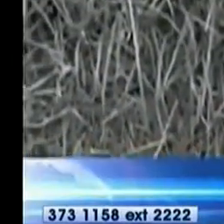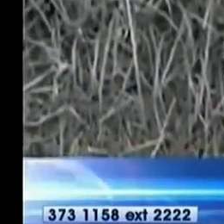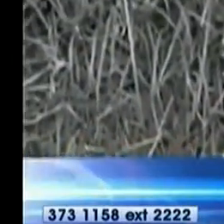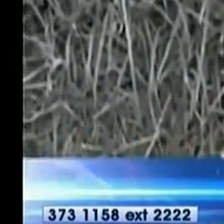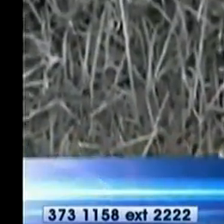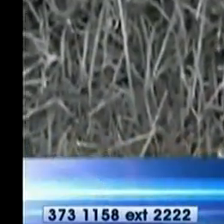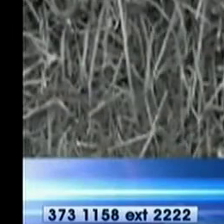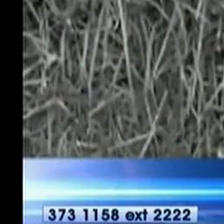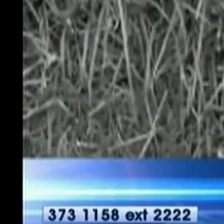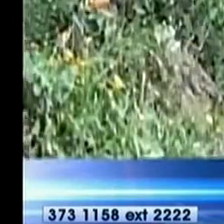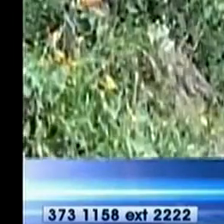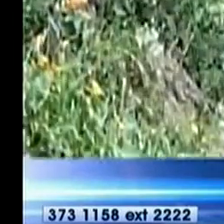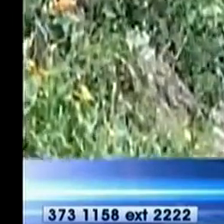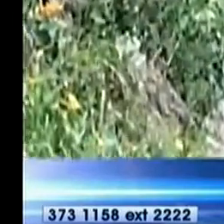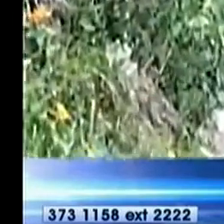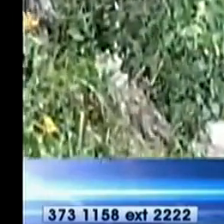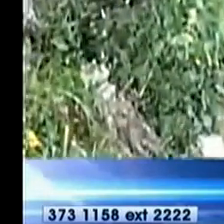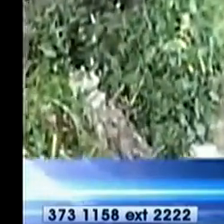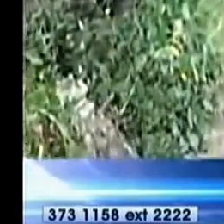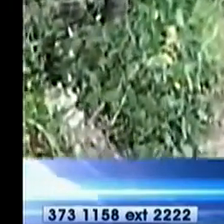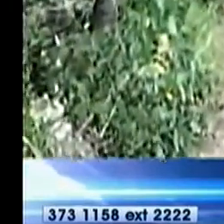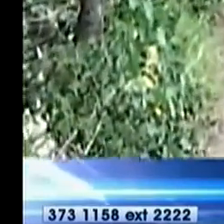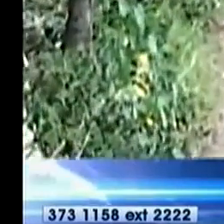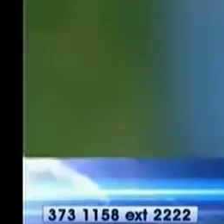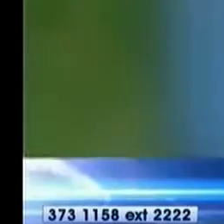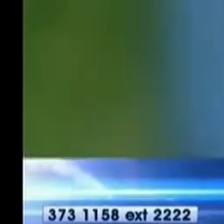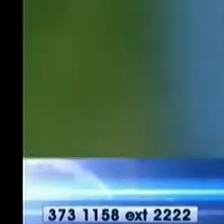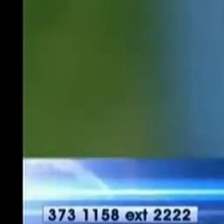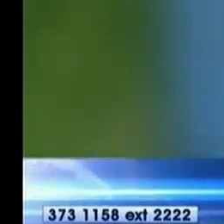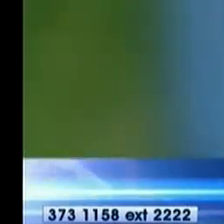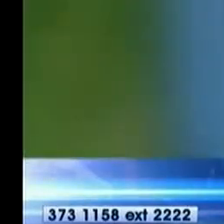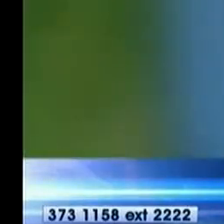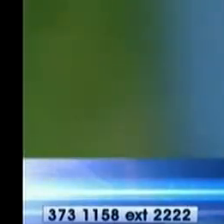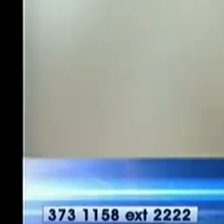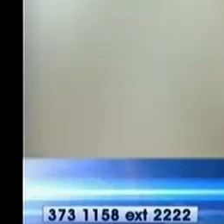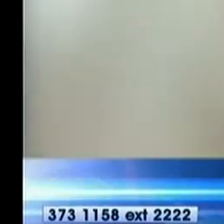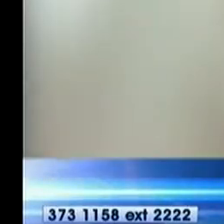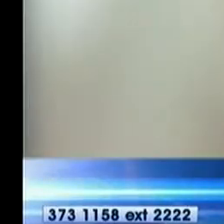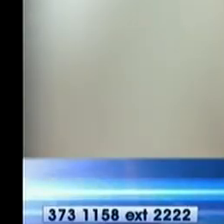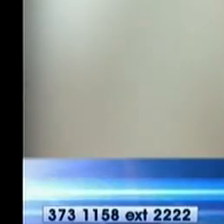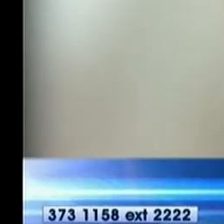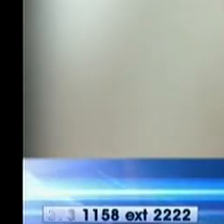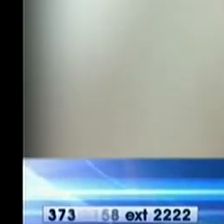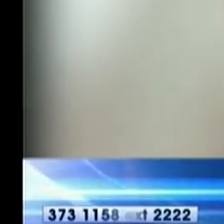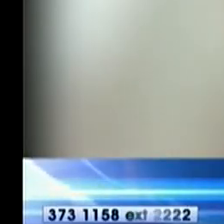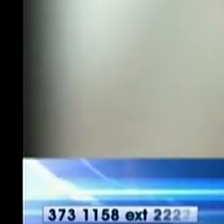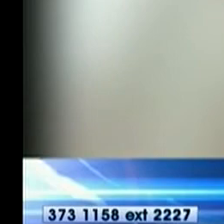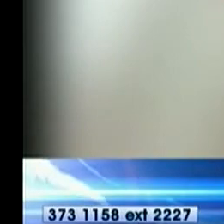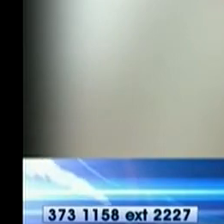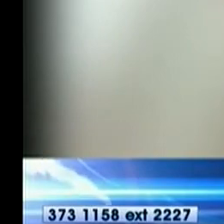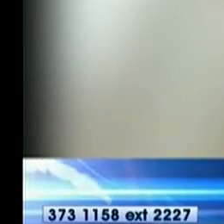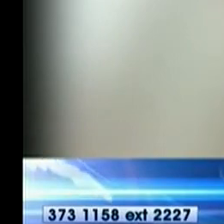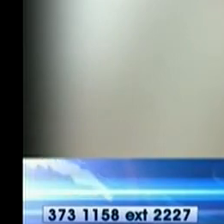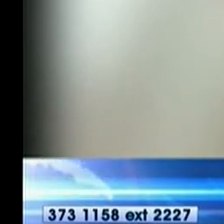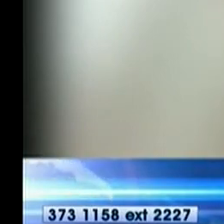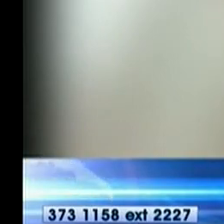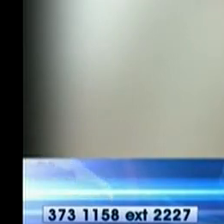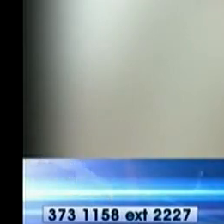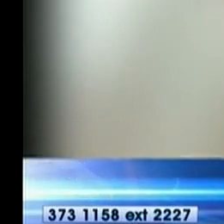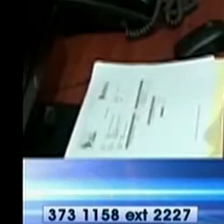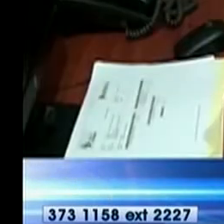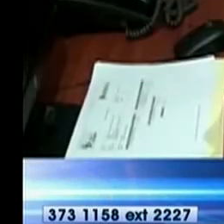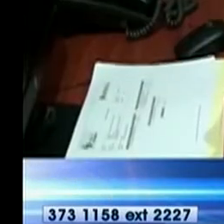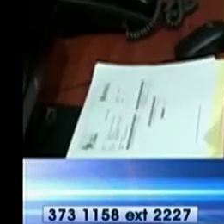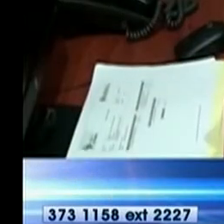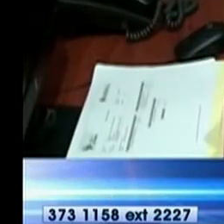Enseguida, hombre sufrió la mutilación de su miembro viril, supuestamente porque querían robarle el carro. Autoridades investigan esa